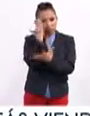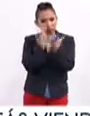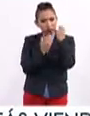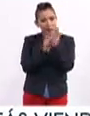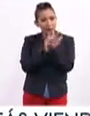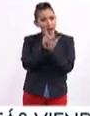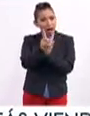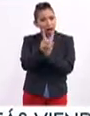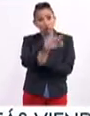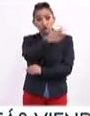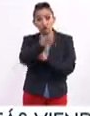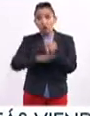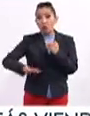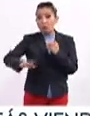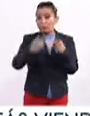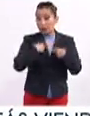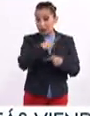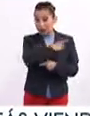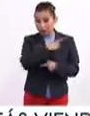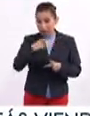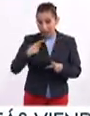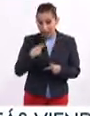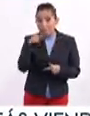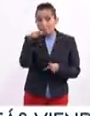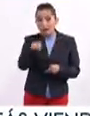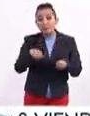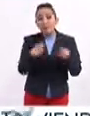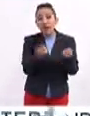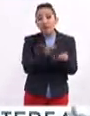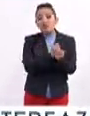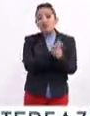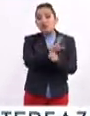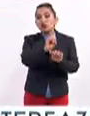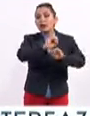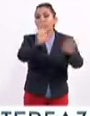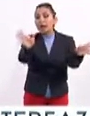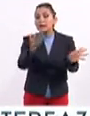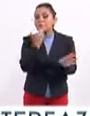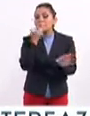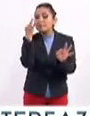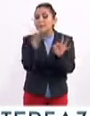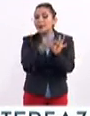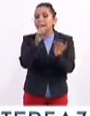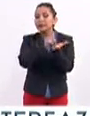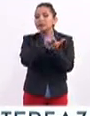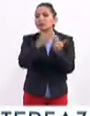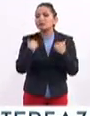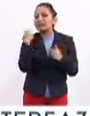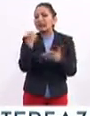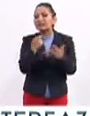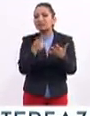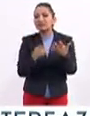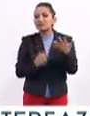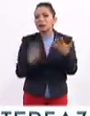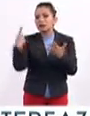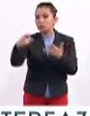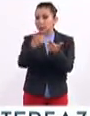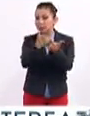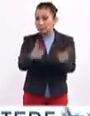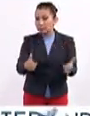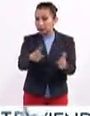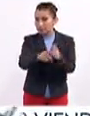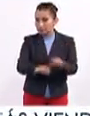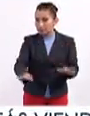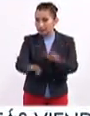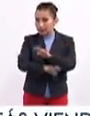derecho, pues toda persona tiene derecho a disponer de información clara y suficiente sobre los derechos humanos y las libertades fundamentales,